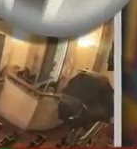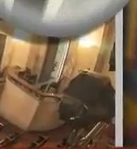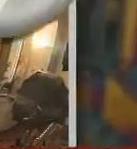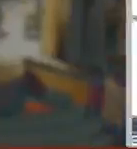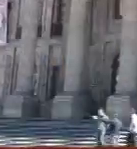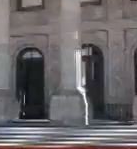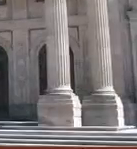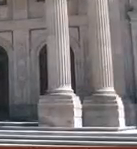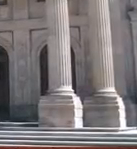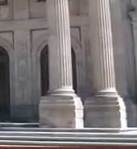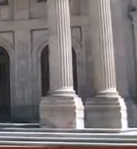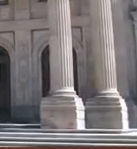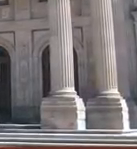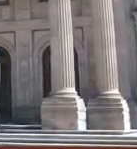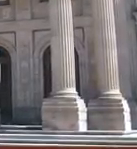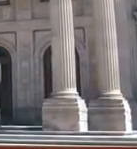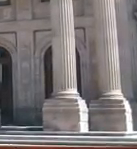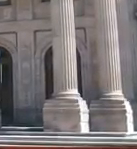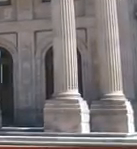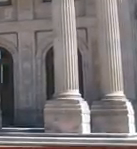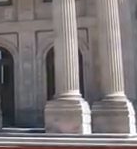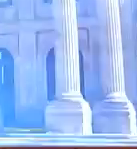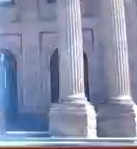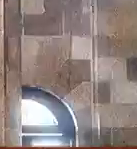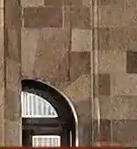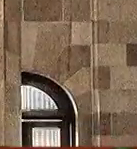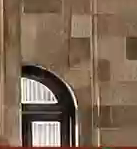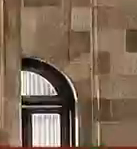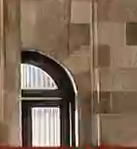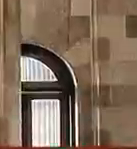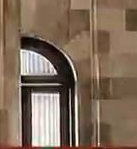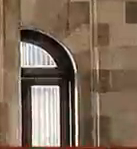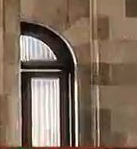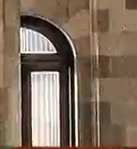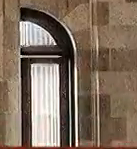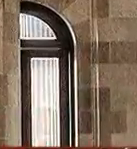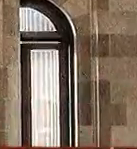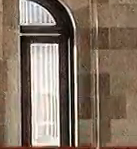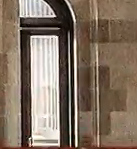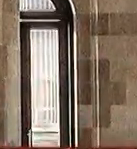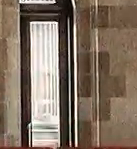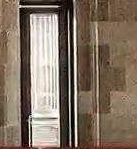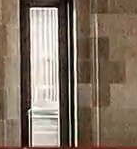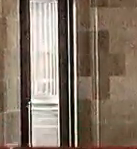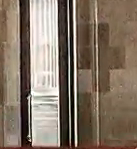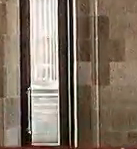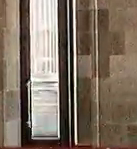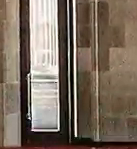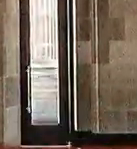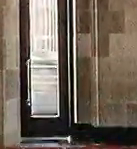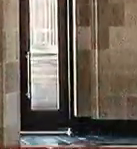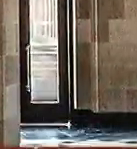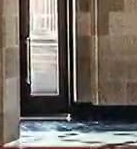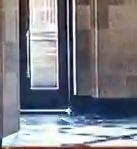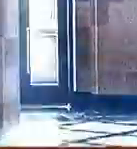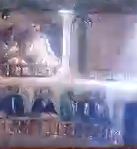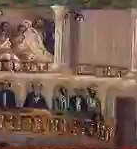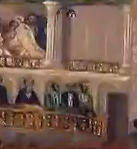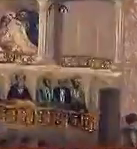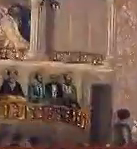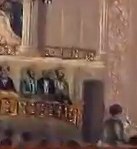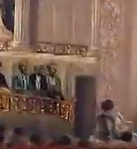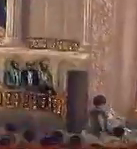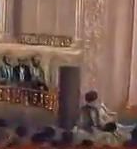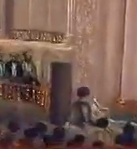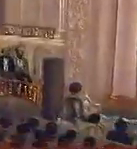Cosío, conservando únicamente el exterior. En el vestíbulo se impone la escultura de la bailarina Célica Arias. En